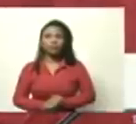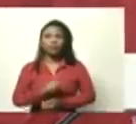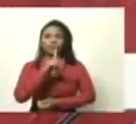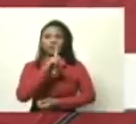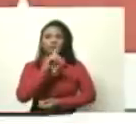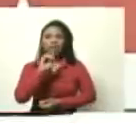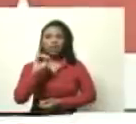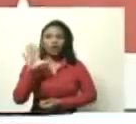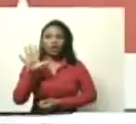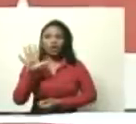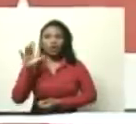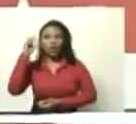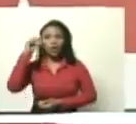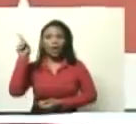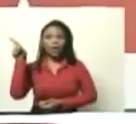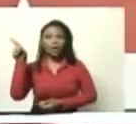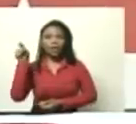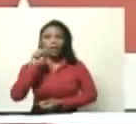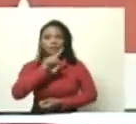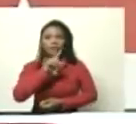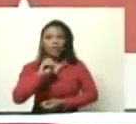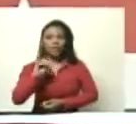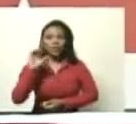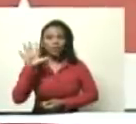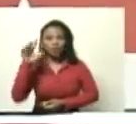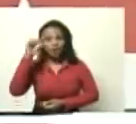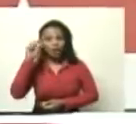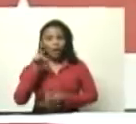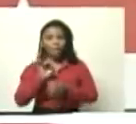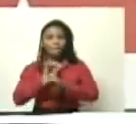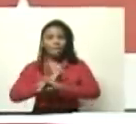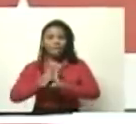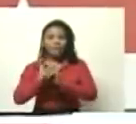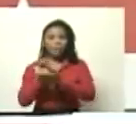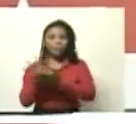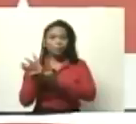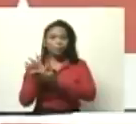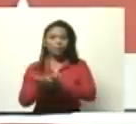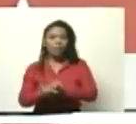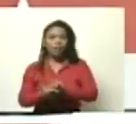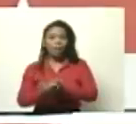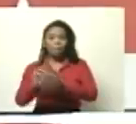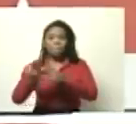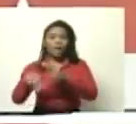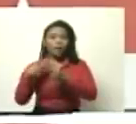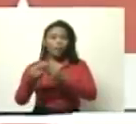105 días. 105 días se va, para más nunca volver.